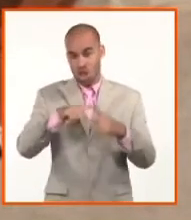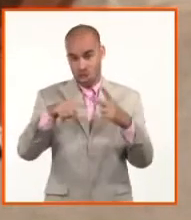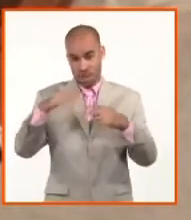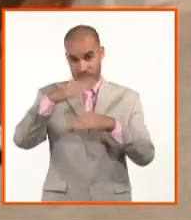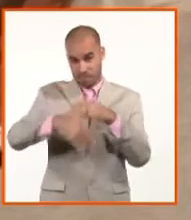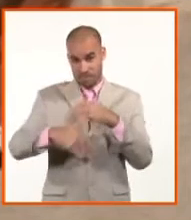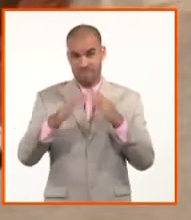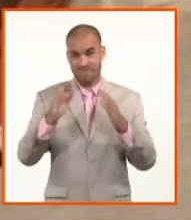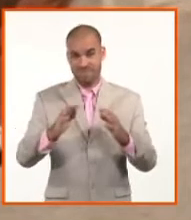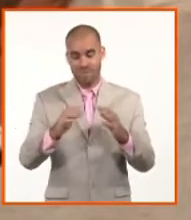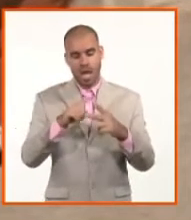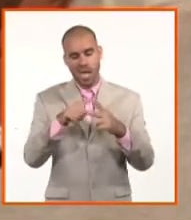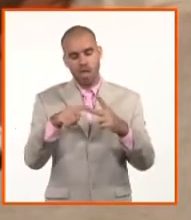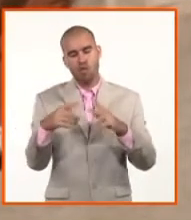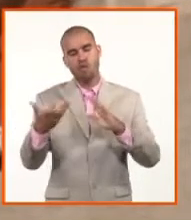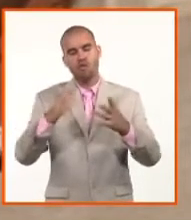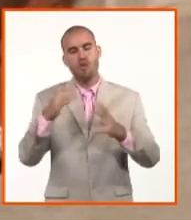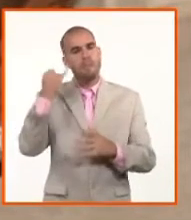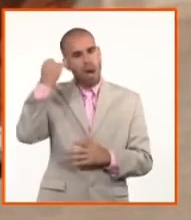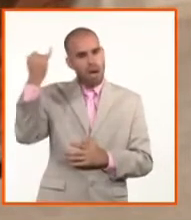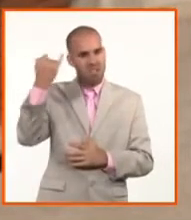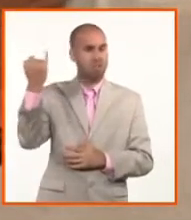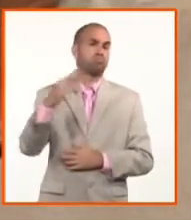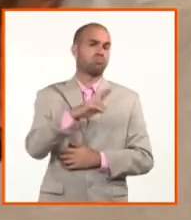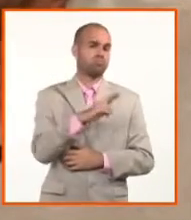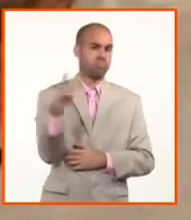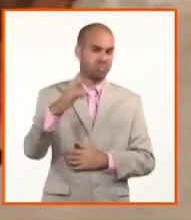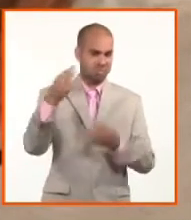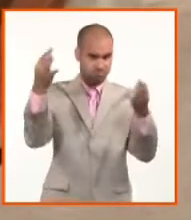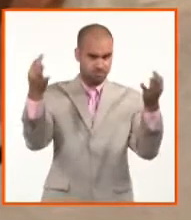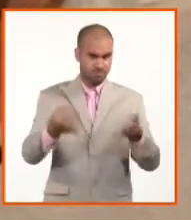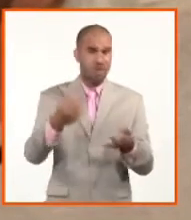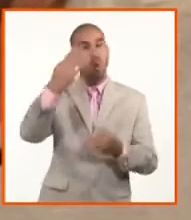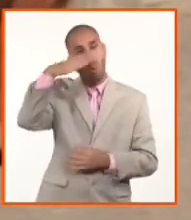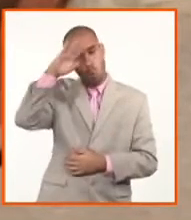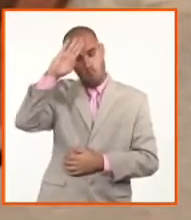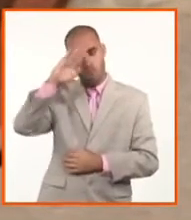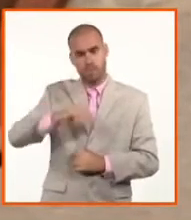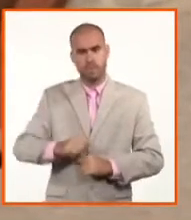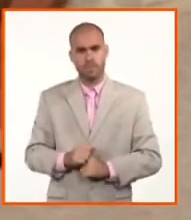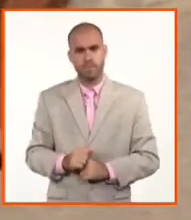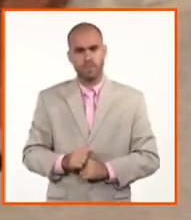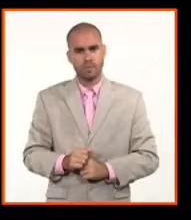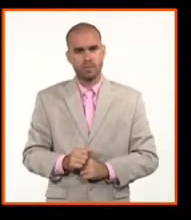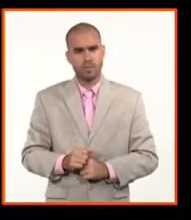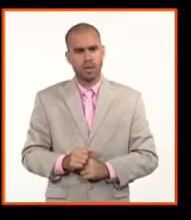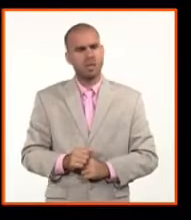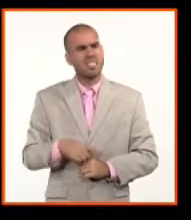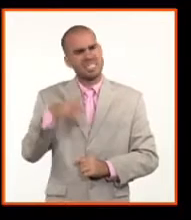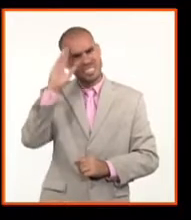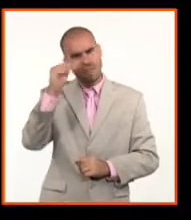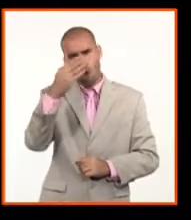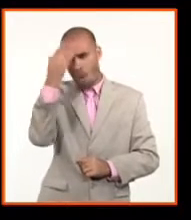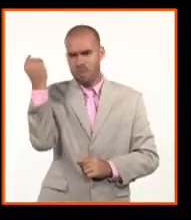representativos de un pensamiento revolucionario cubano que no se murió con ellos.